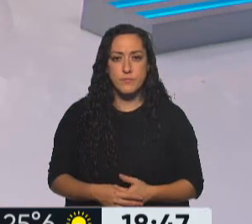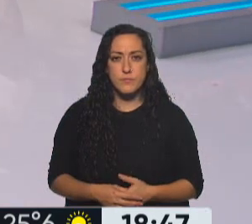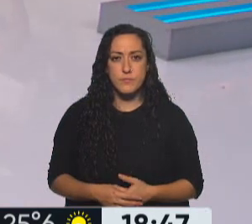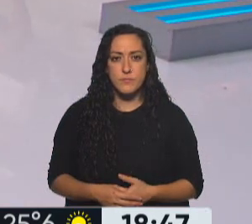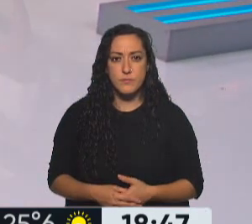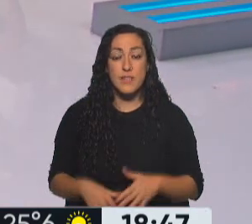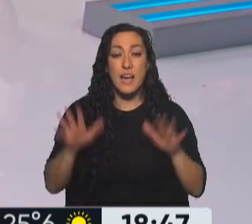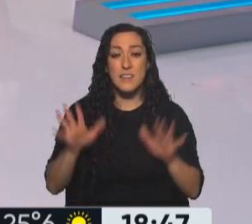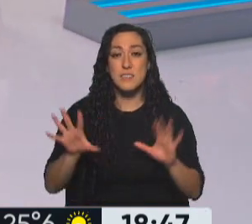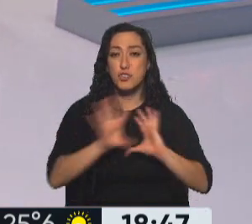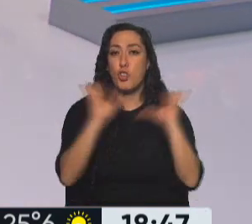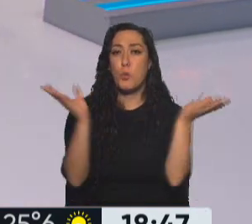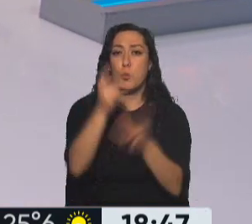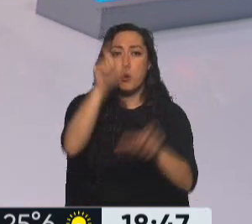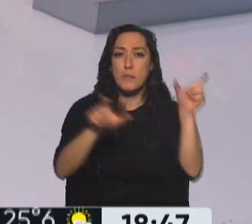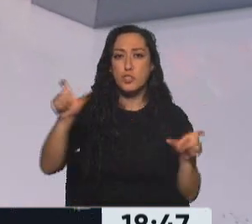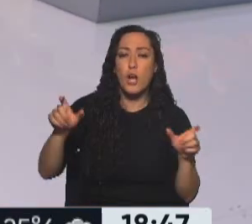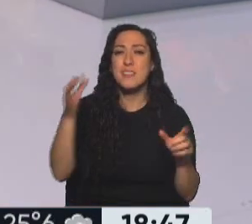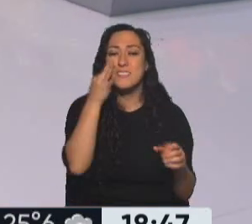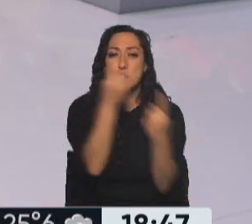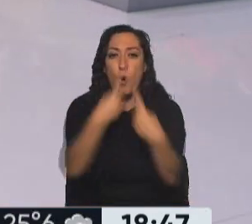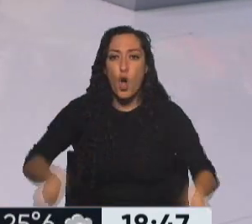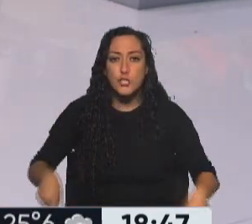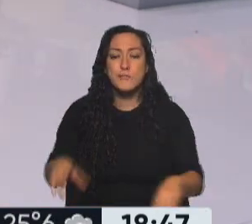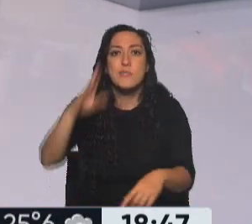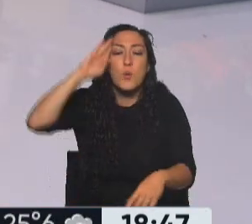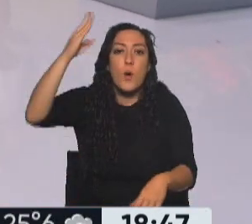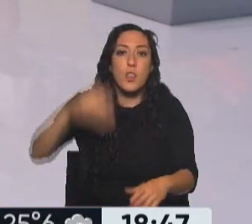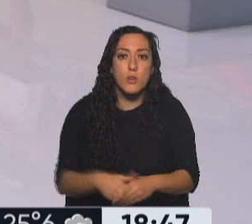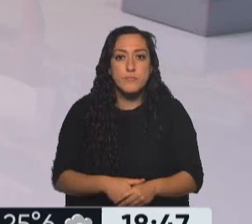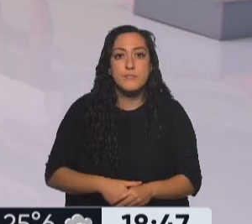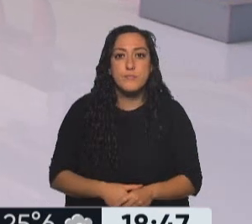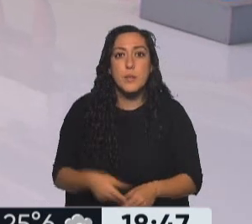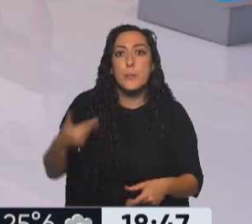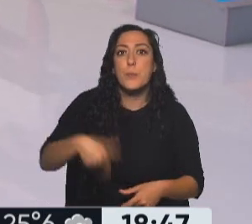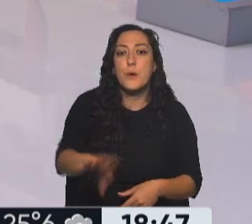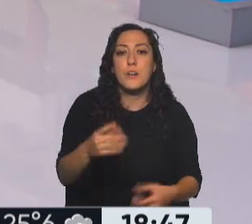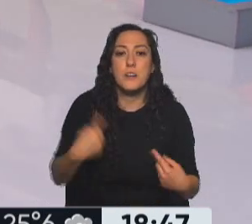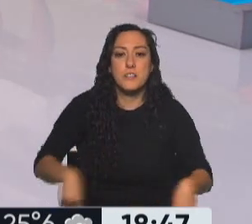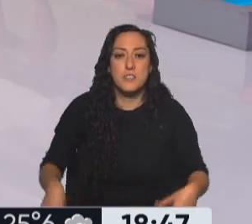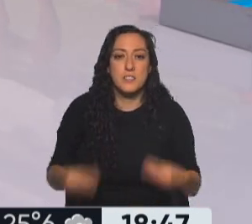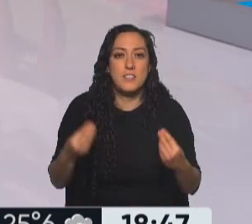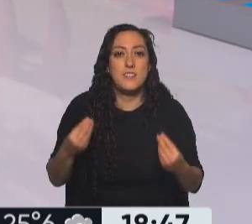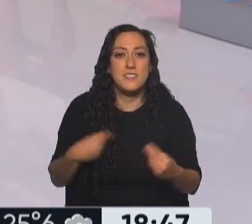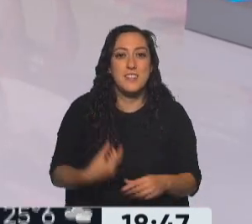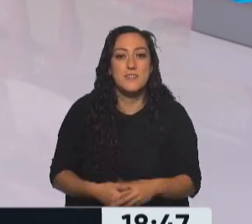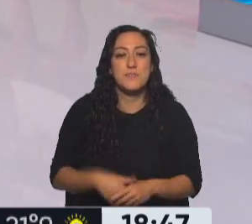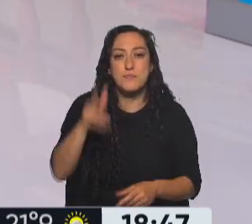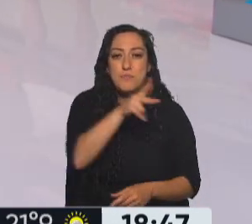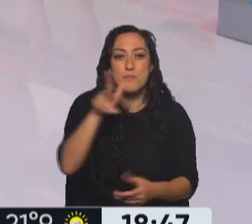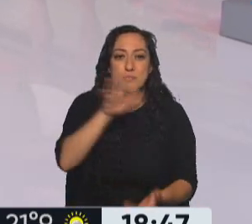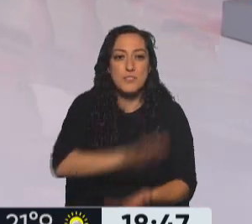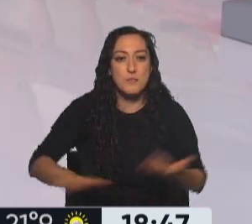Bien, así es recordado el Papa Francisco, diferentes testimonios. Pero ¿qué es lo que viene? Claro, la elección del futuro Papa. Le estaremos contando junto a